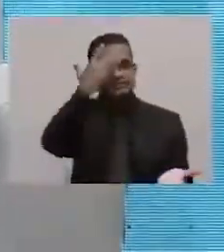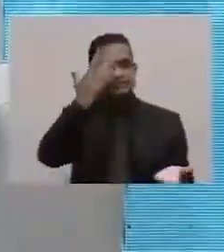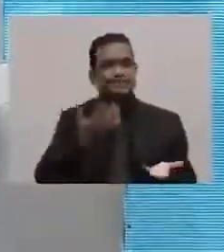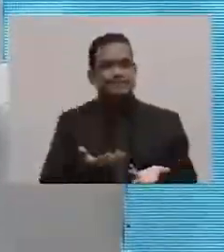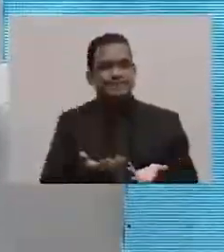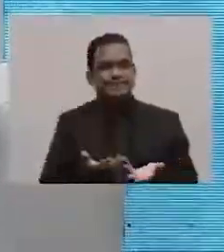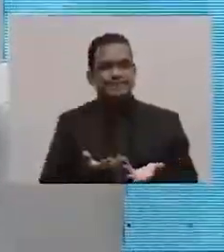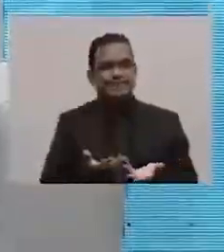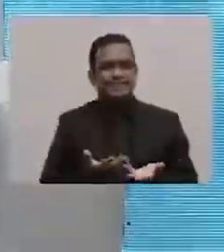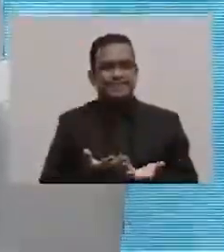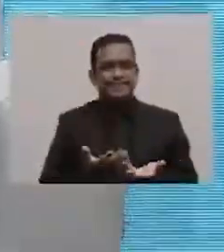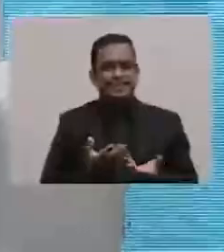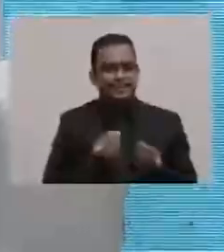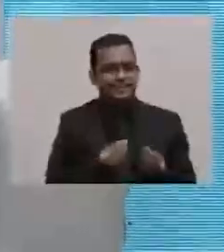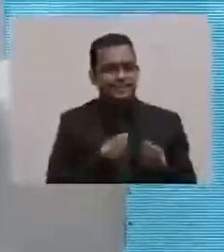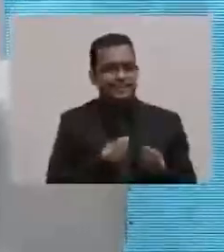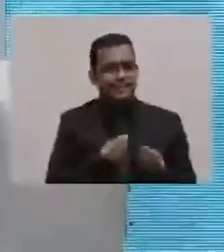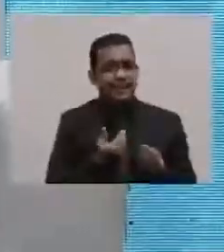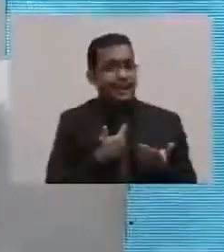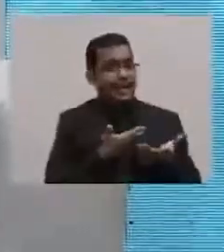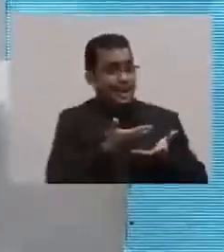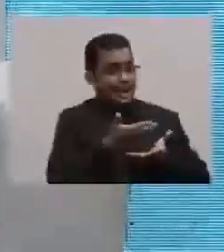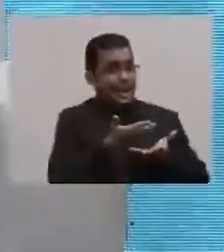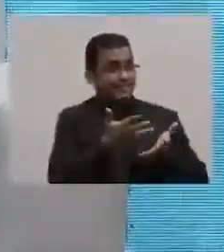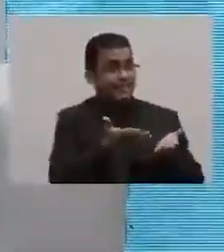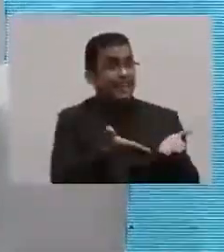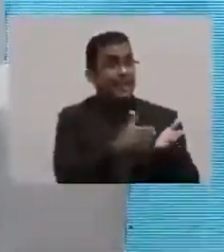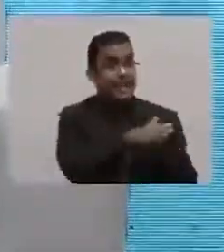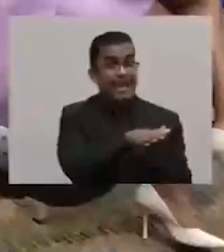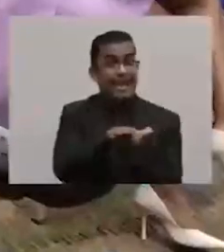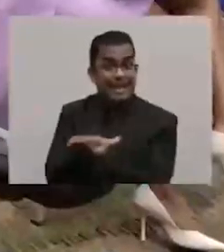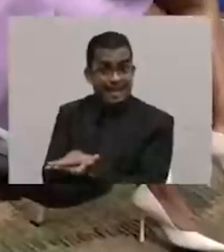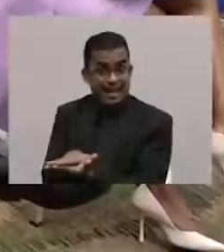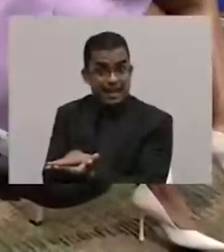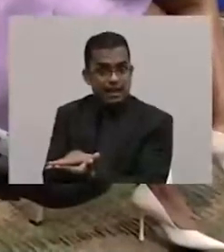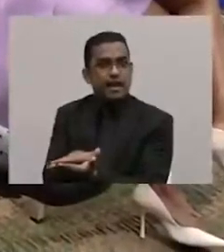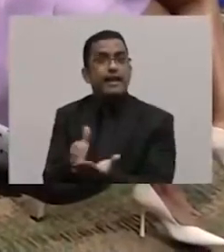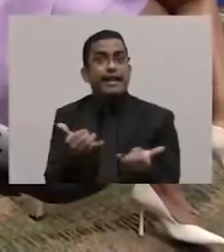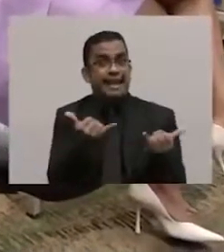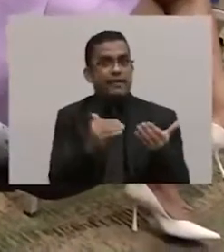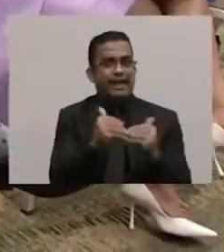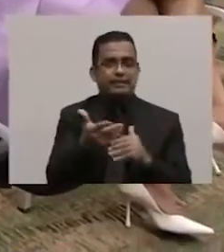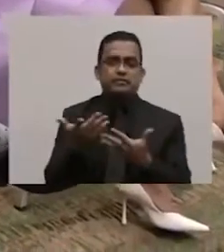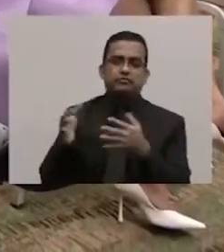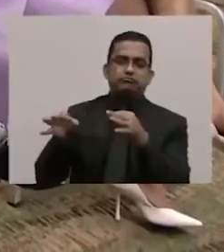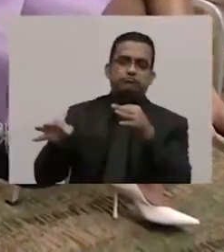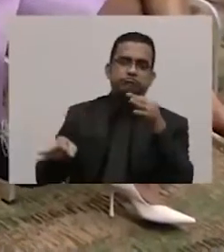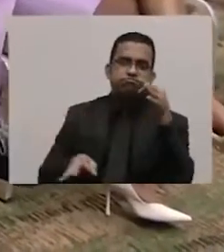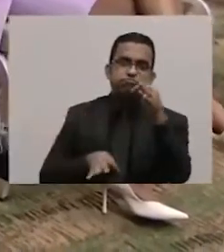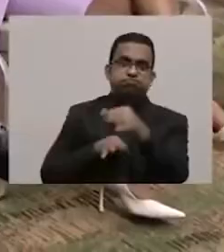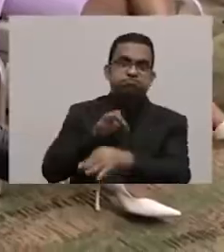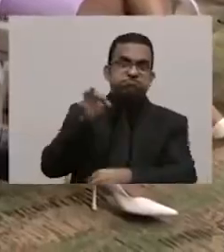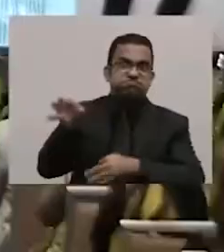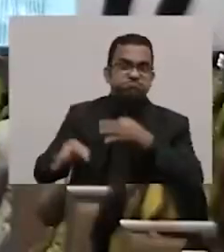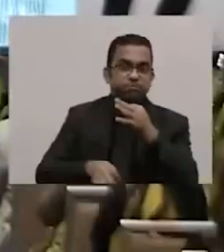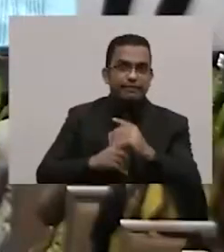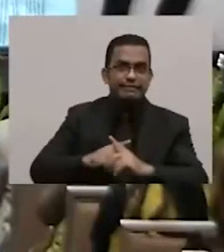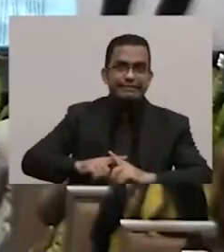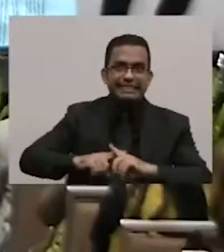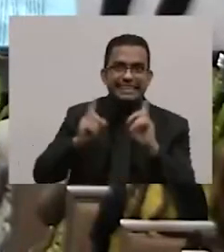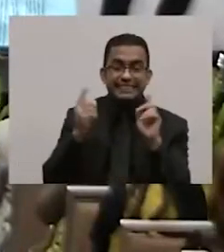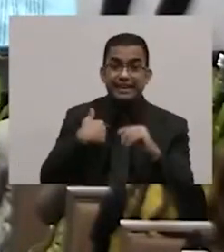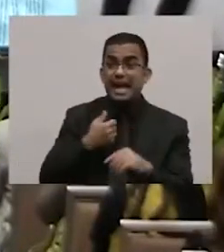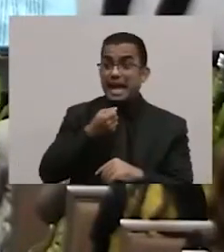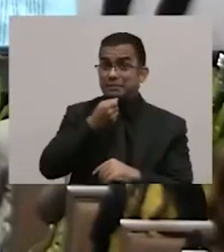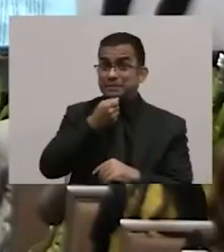Entonces dice, sí, es verdad, la confesión llega después, ahora le voy a decir la verdad. Y de hecho te cuentan la historia diferente. O sea, que todo lo que dijeron al